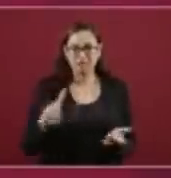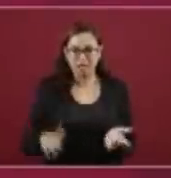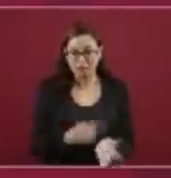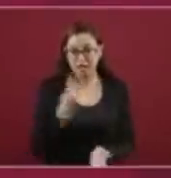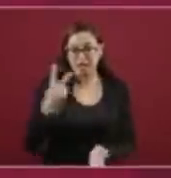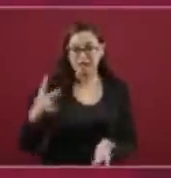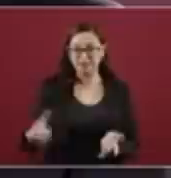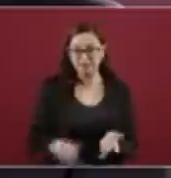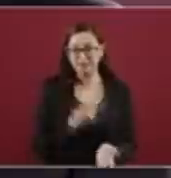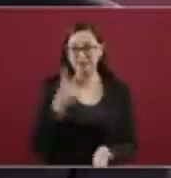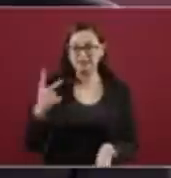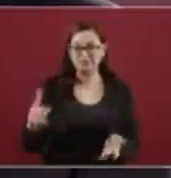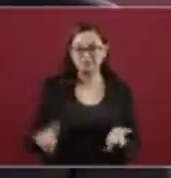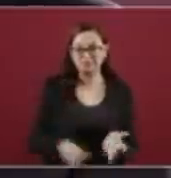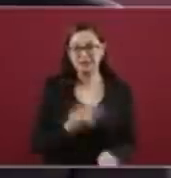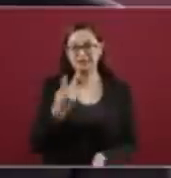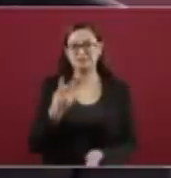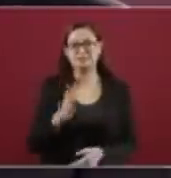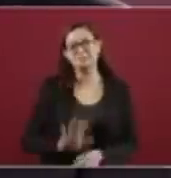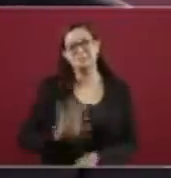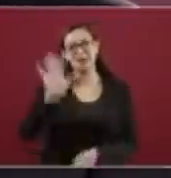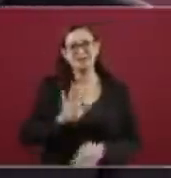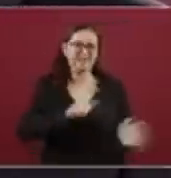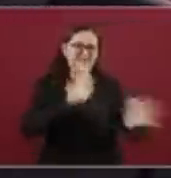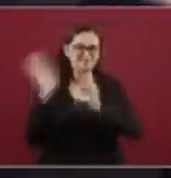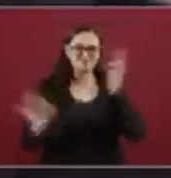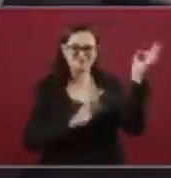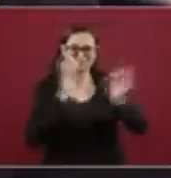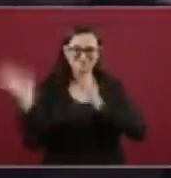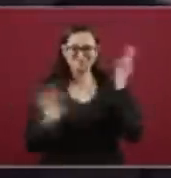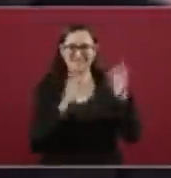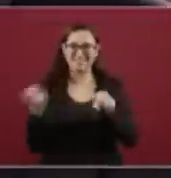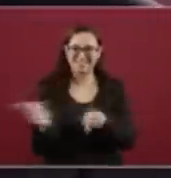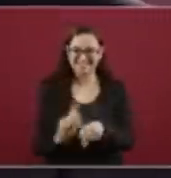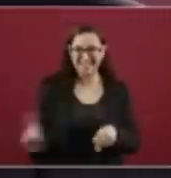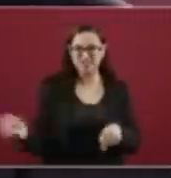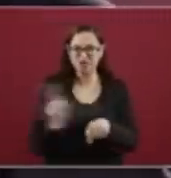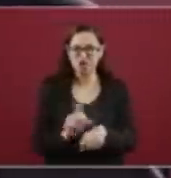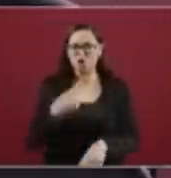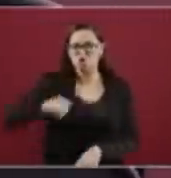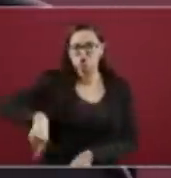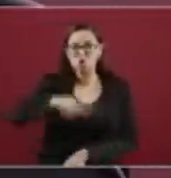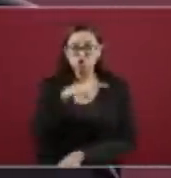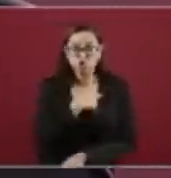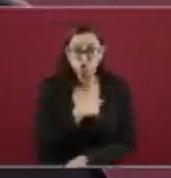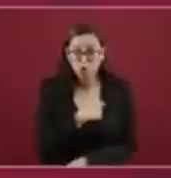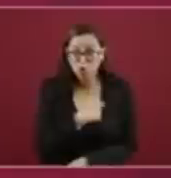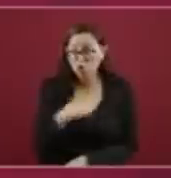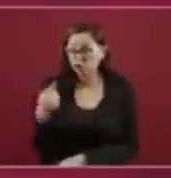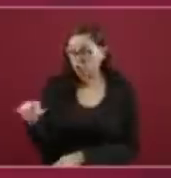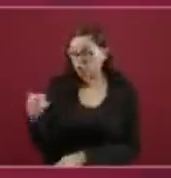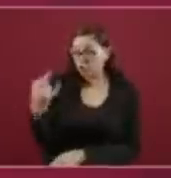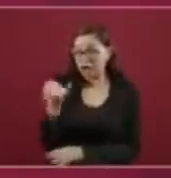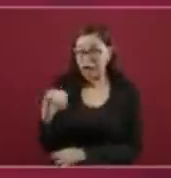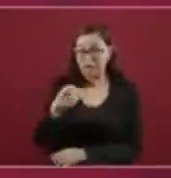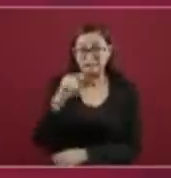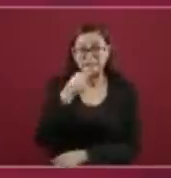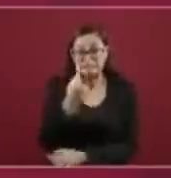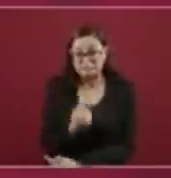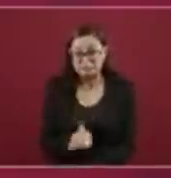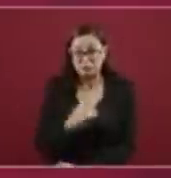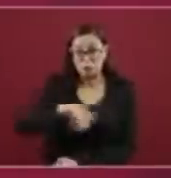reiterada como campaña que estábamos cancelando lo de las estancias